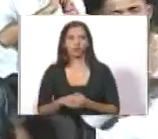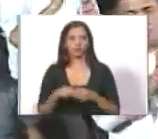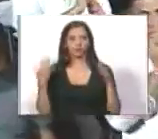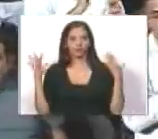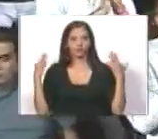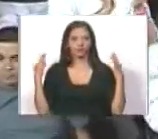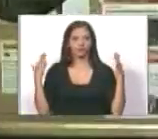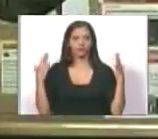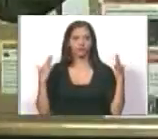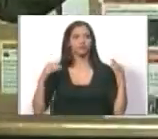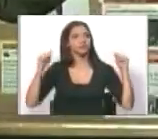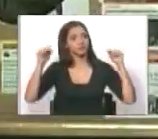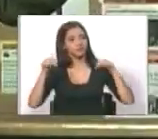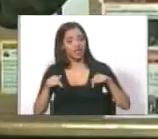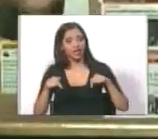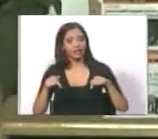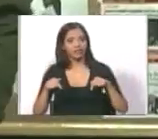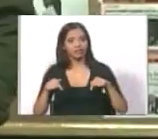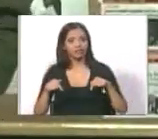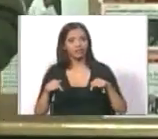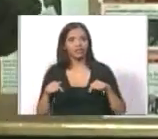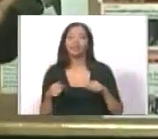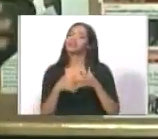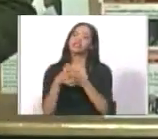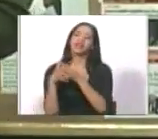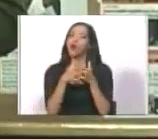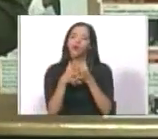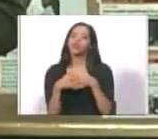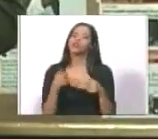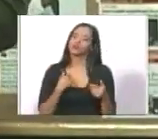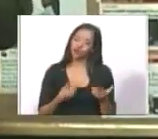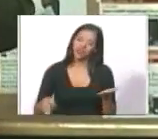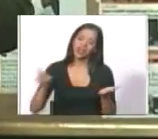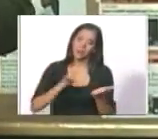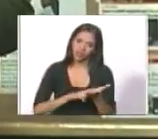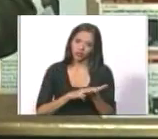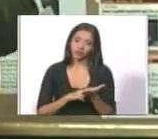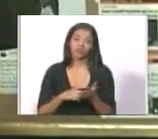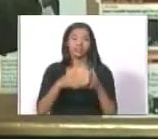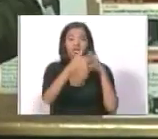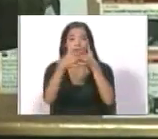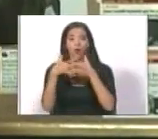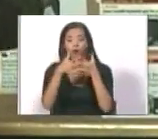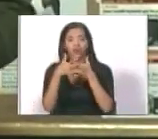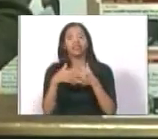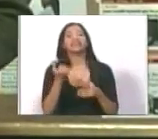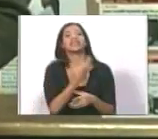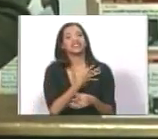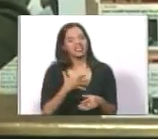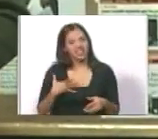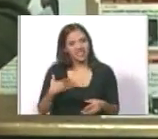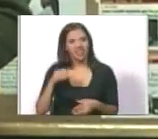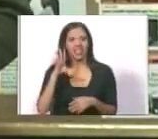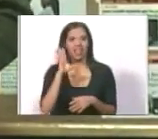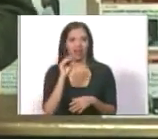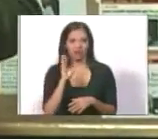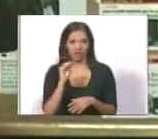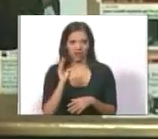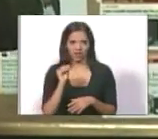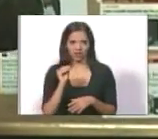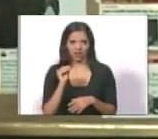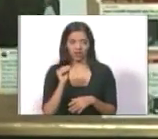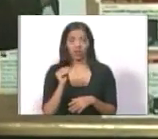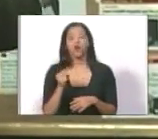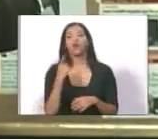Y aquí estamos. Si en Estados Unidos, yo lo repito, si Estados Unidos quiere hablar con